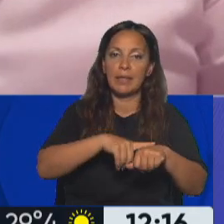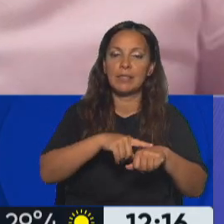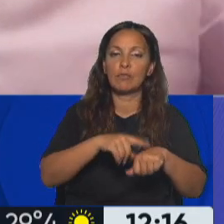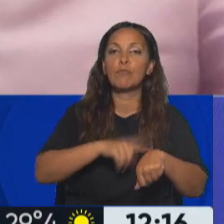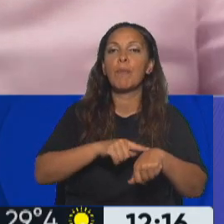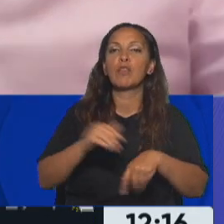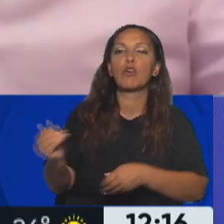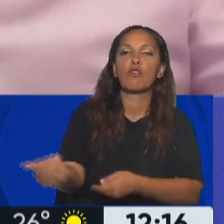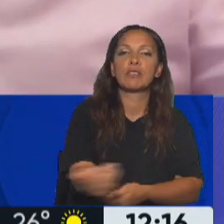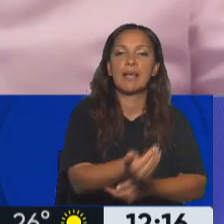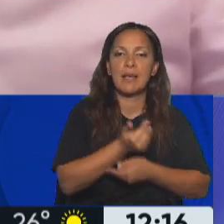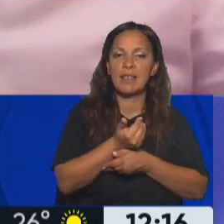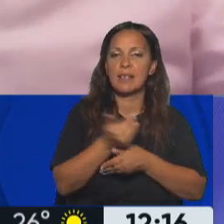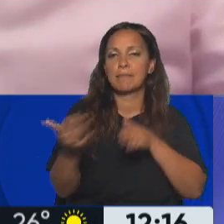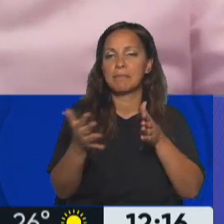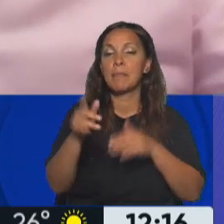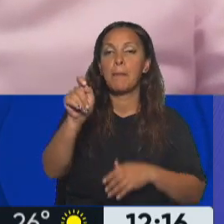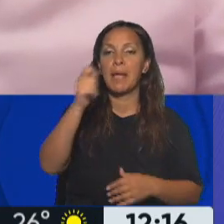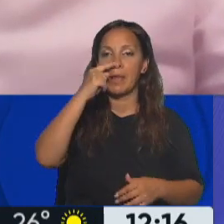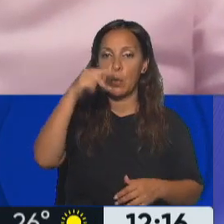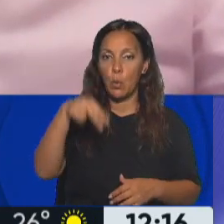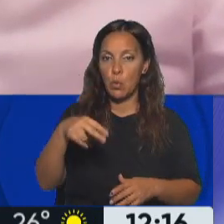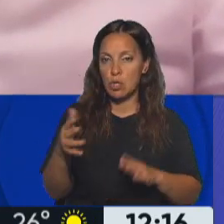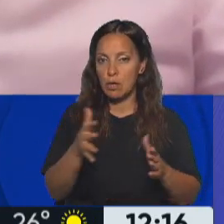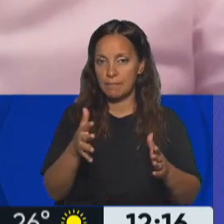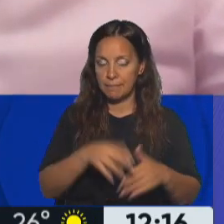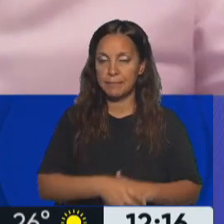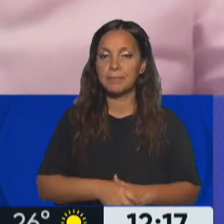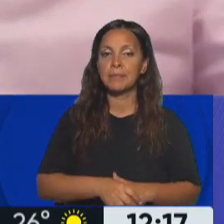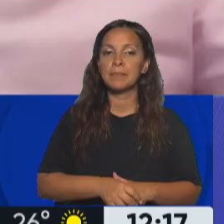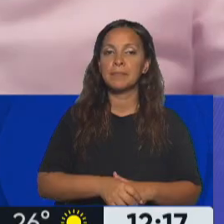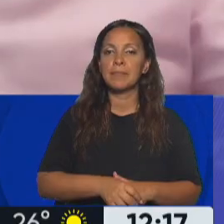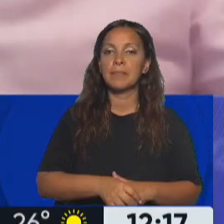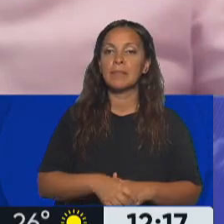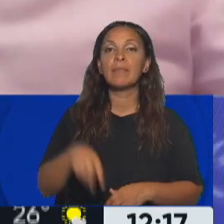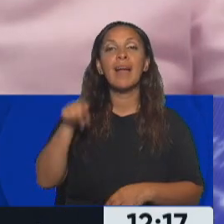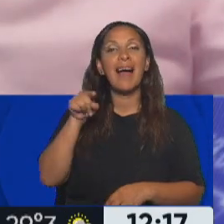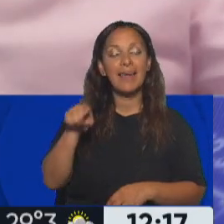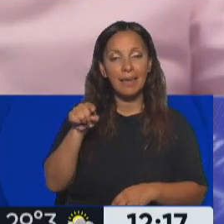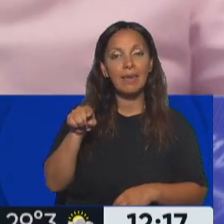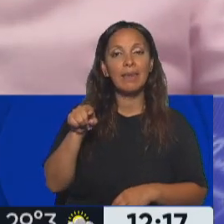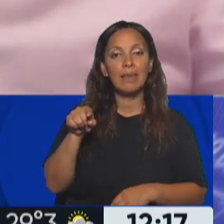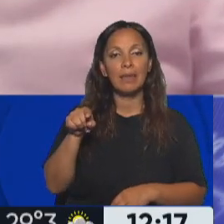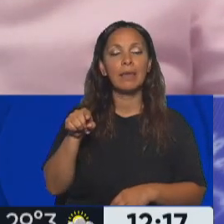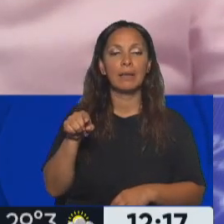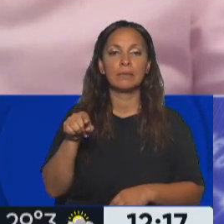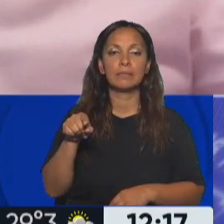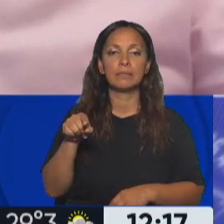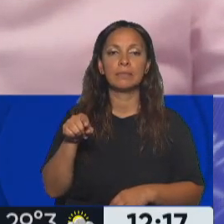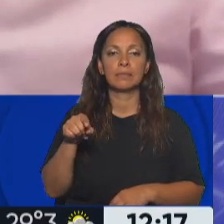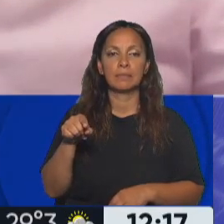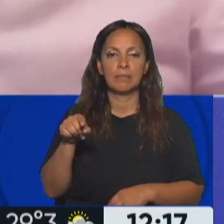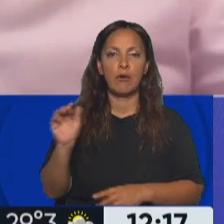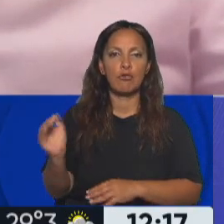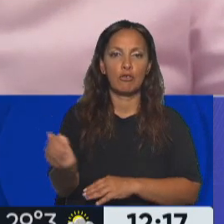nueva. Para el mes de junio aproximadamente ya estaría prácticamente gran parte de la